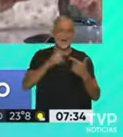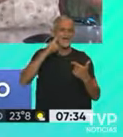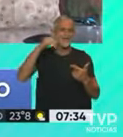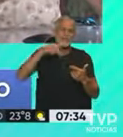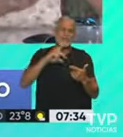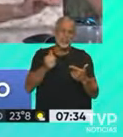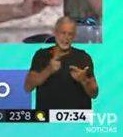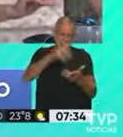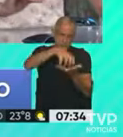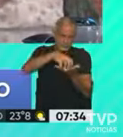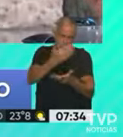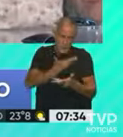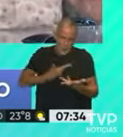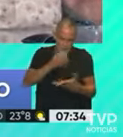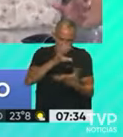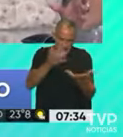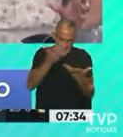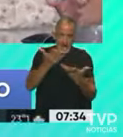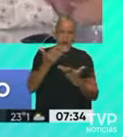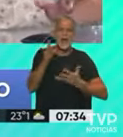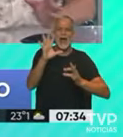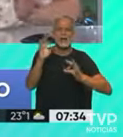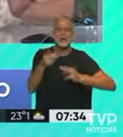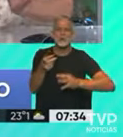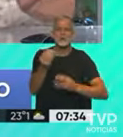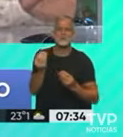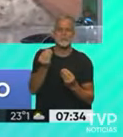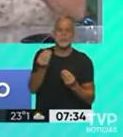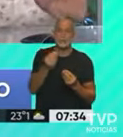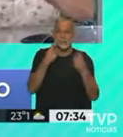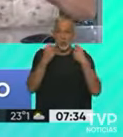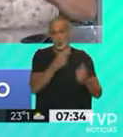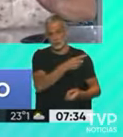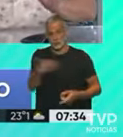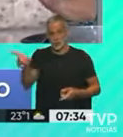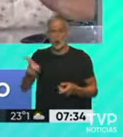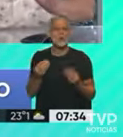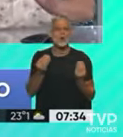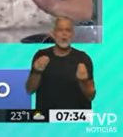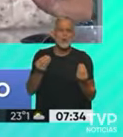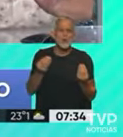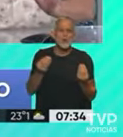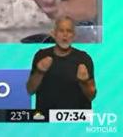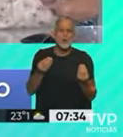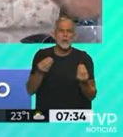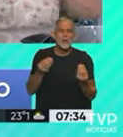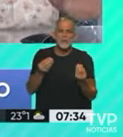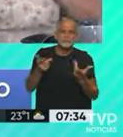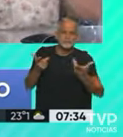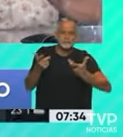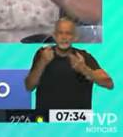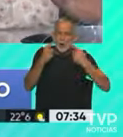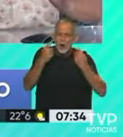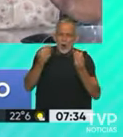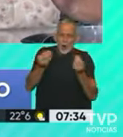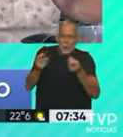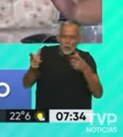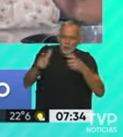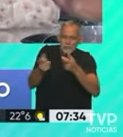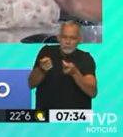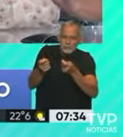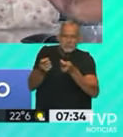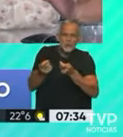los organismos provinciales de control porque solamente se pueden controlar eh la lo que está tratando de